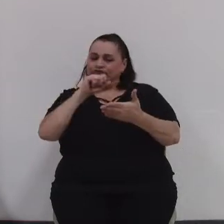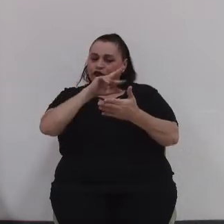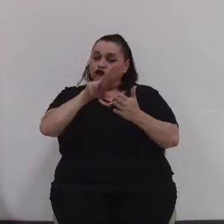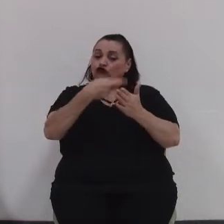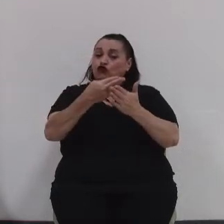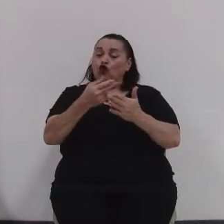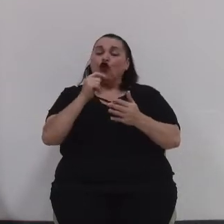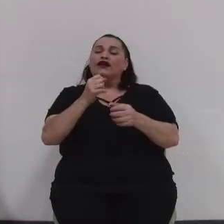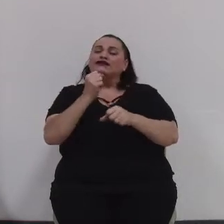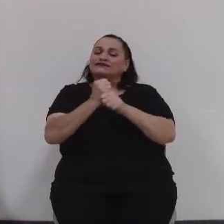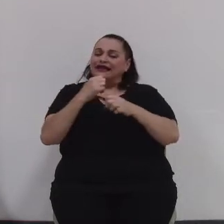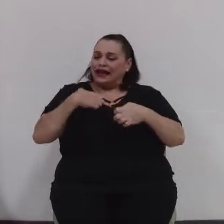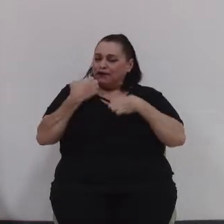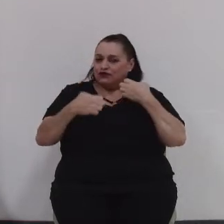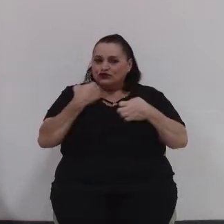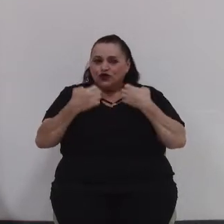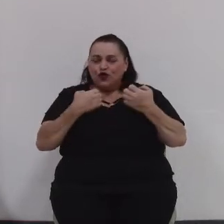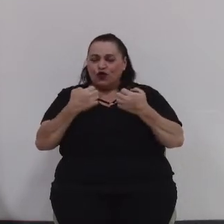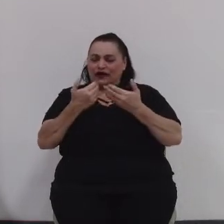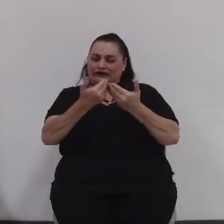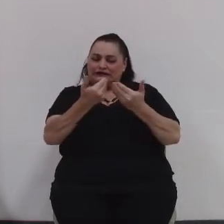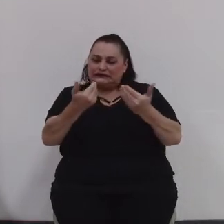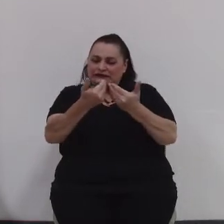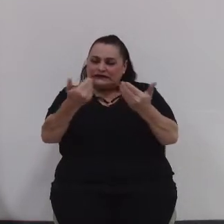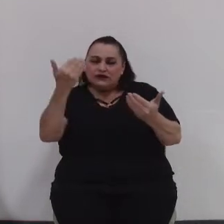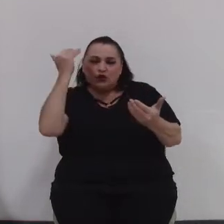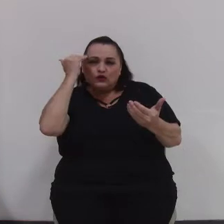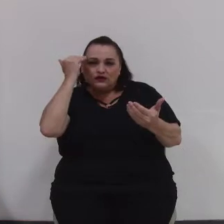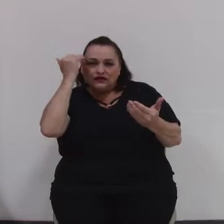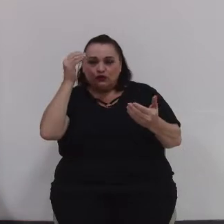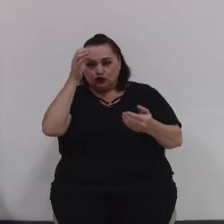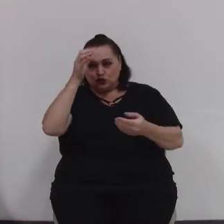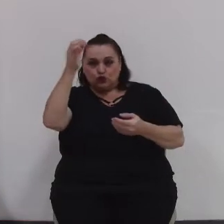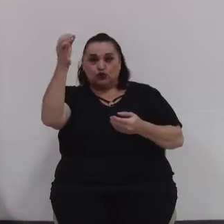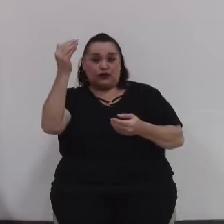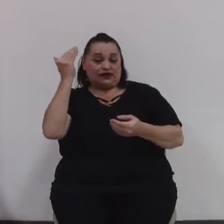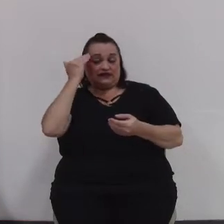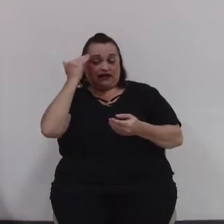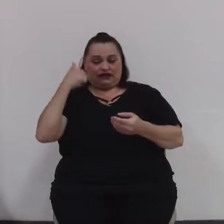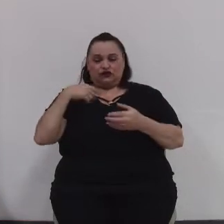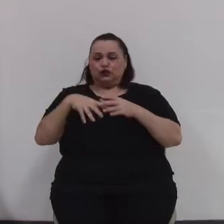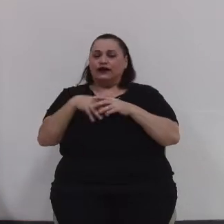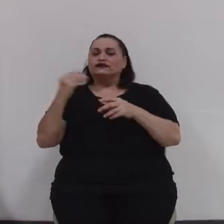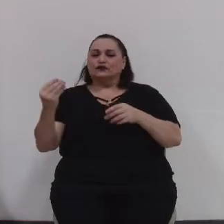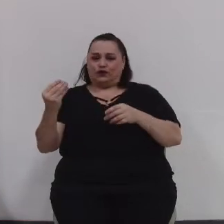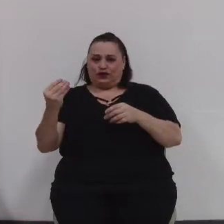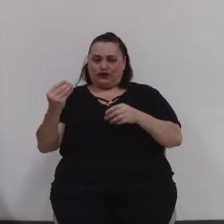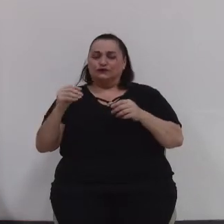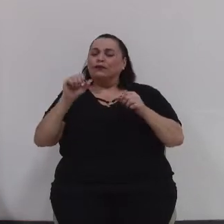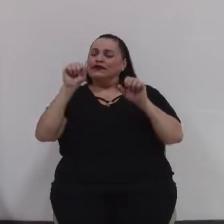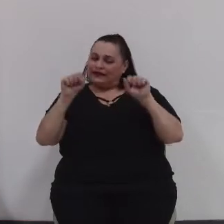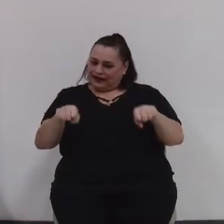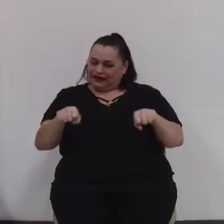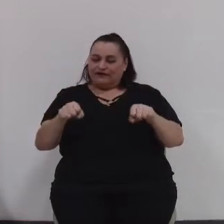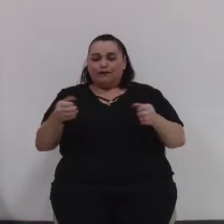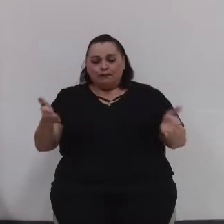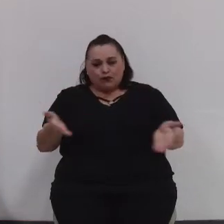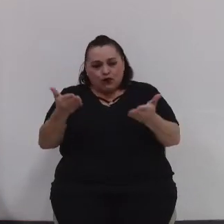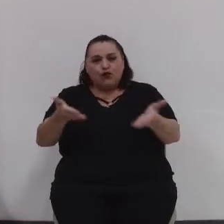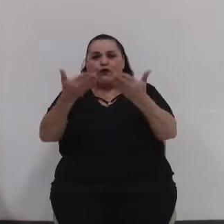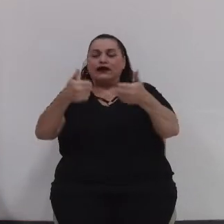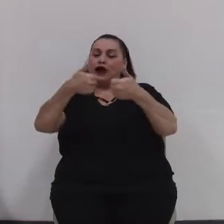las emociones, los sesgos cognitivos, la cultura y el saberse excluidos, para promover acuerdos que apunten hacia